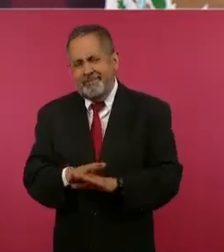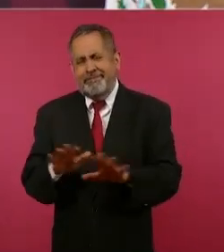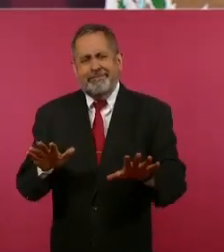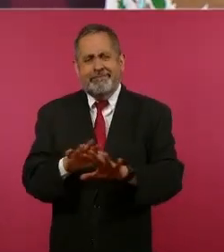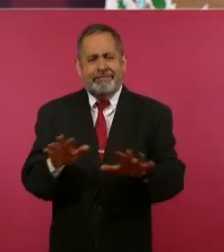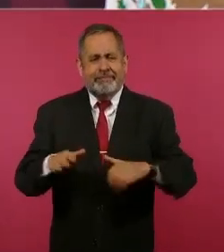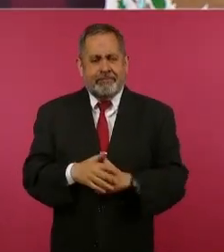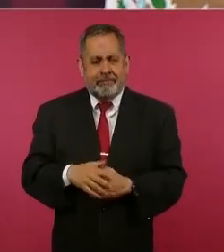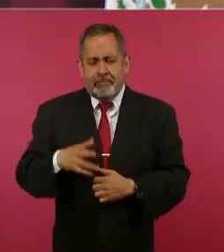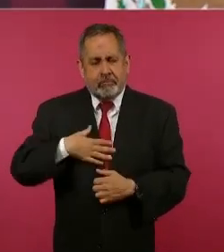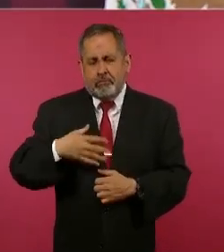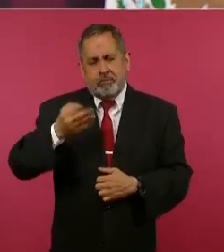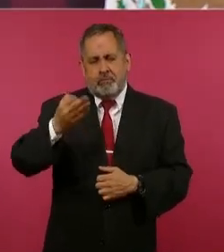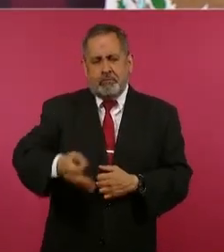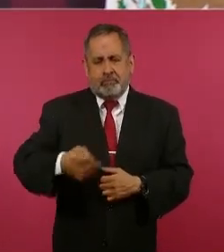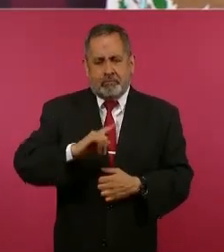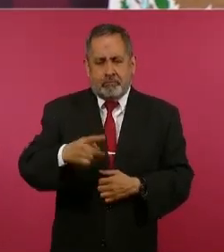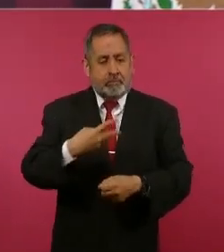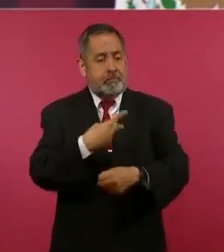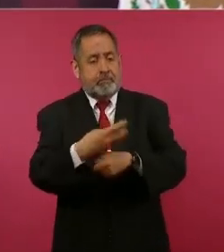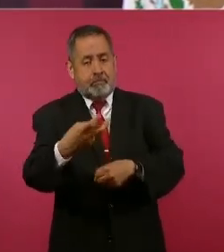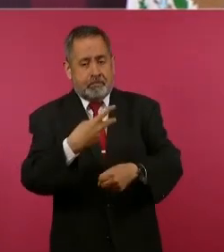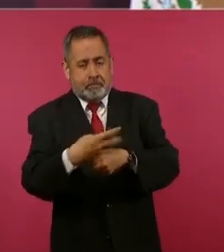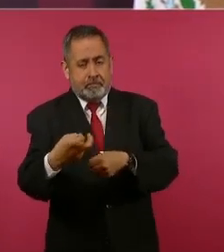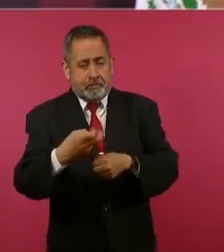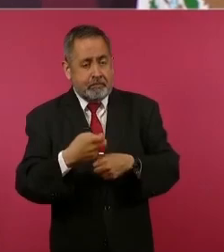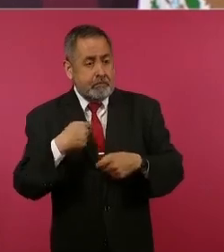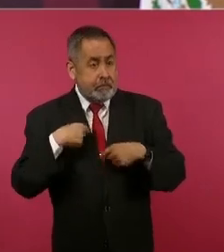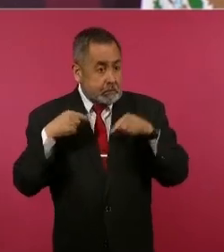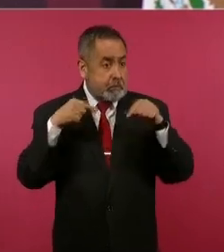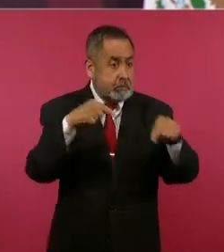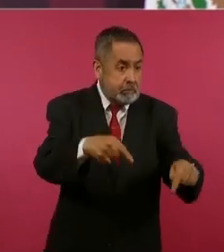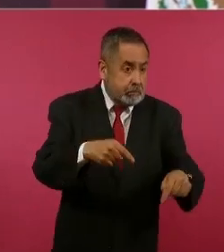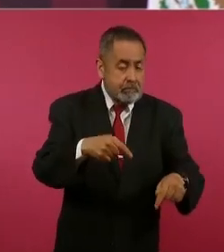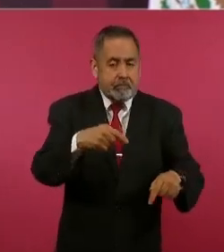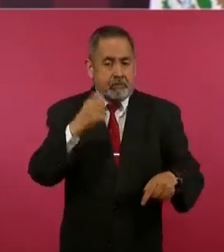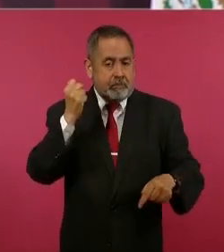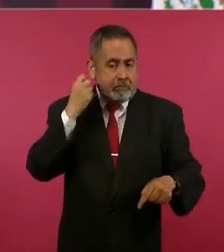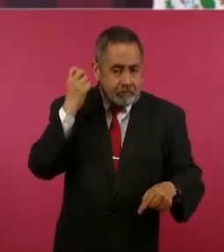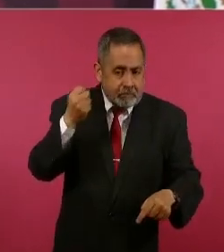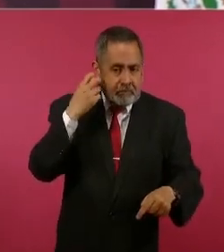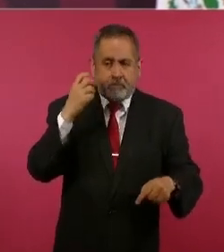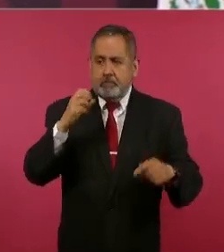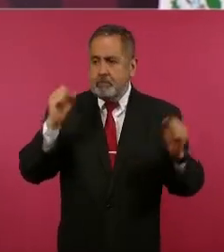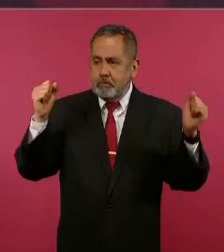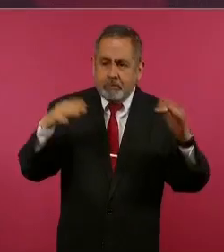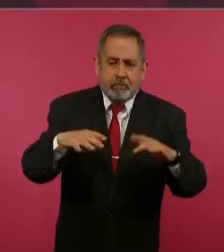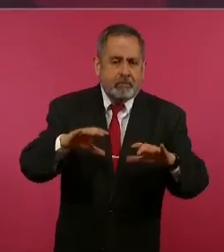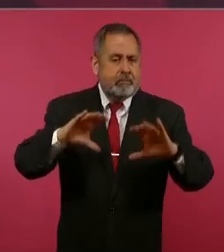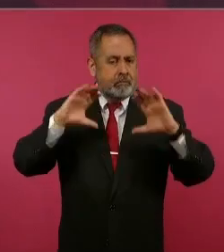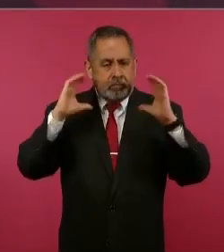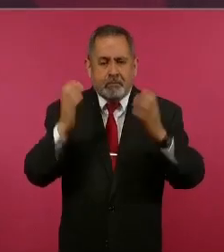no voy a aceptar ninguna invitación a congresos,